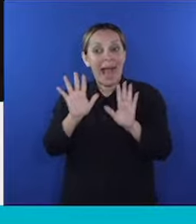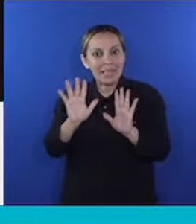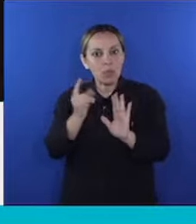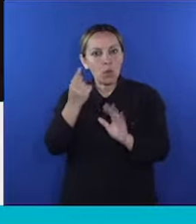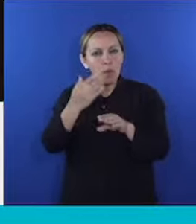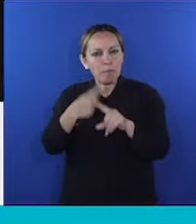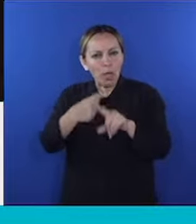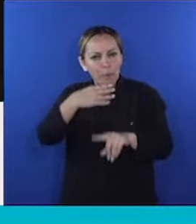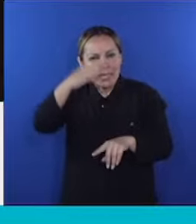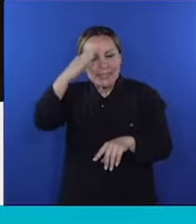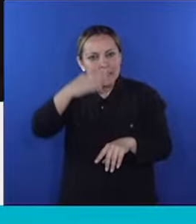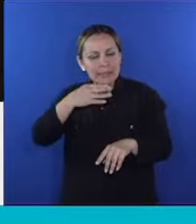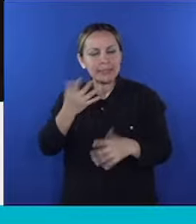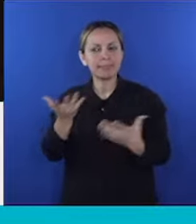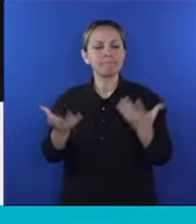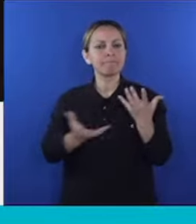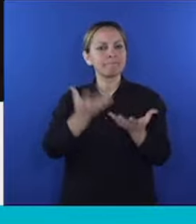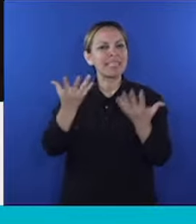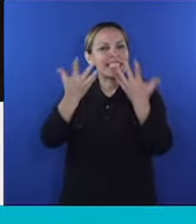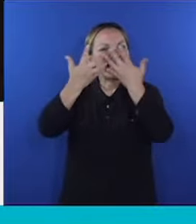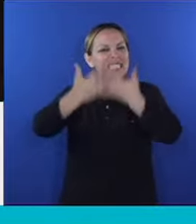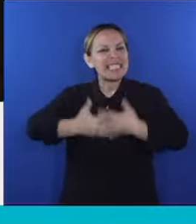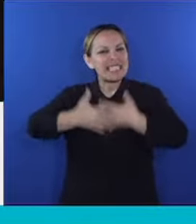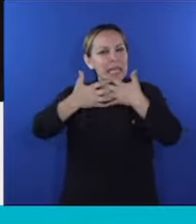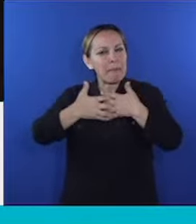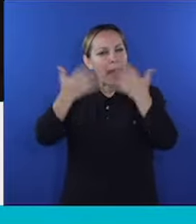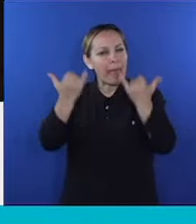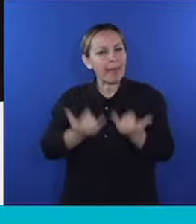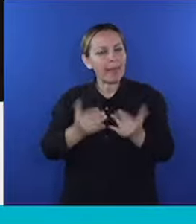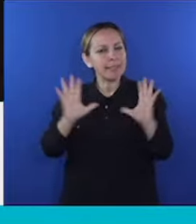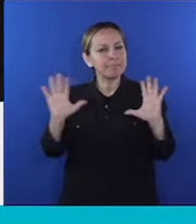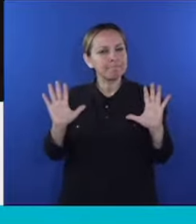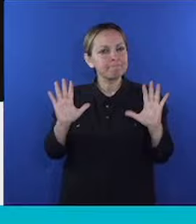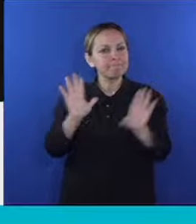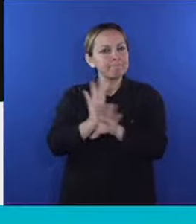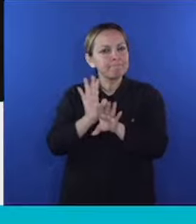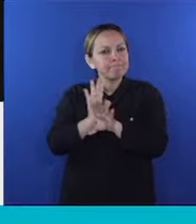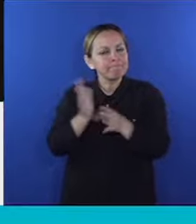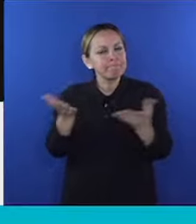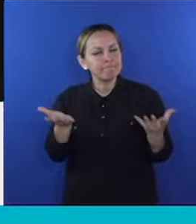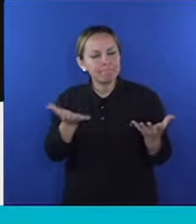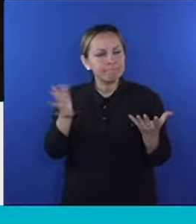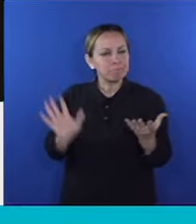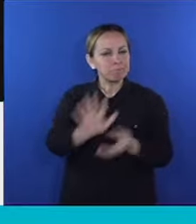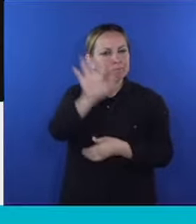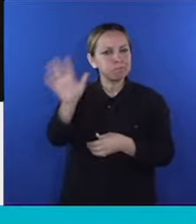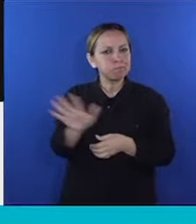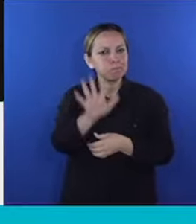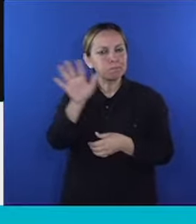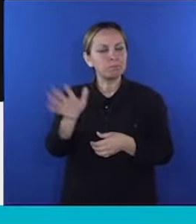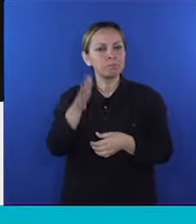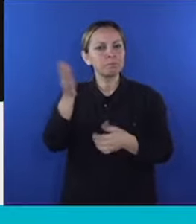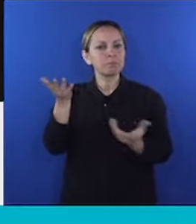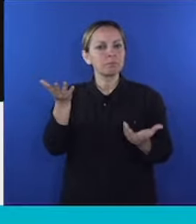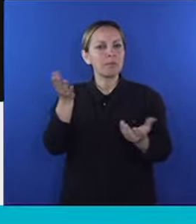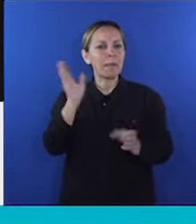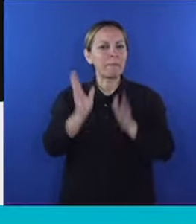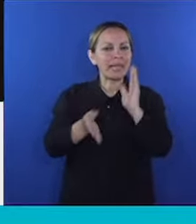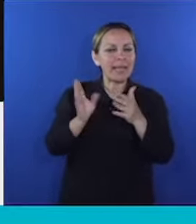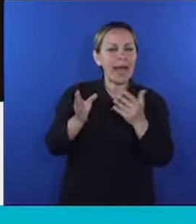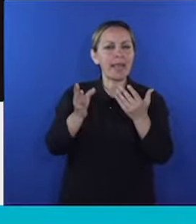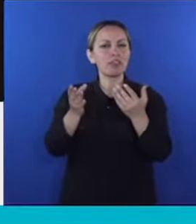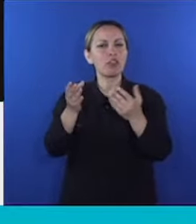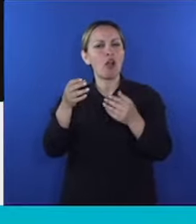estamos frente a un modus operandi de encubrir las eh de de los malos tratos de las